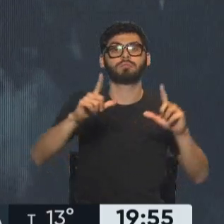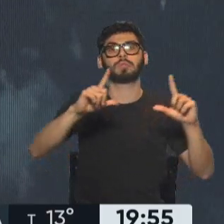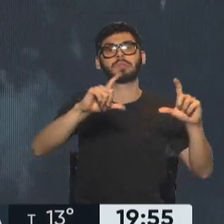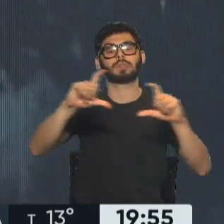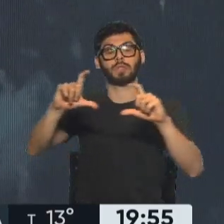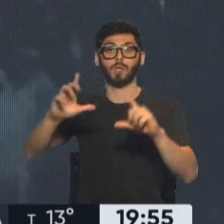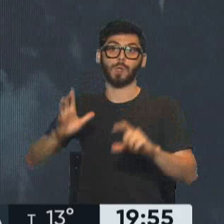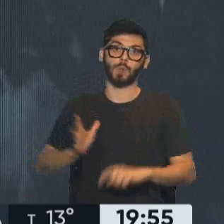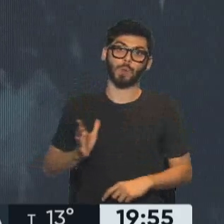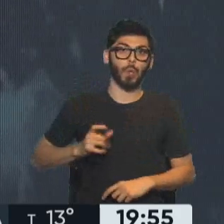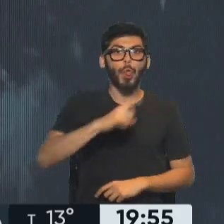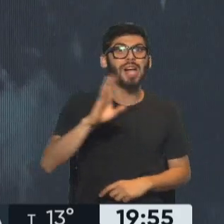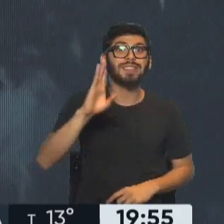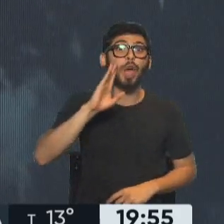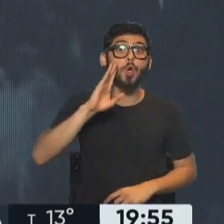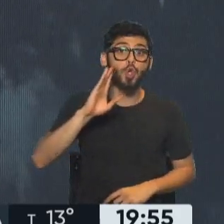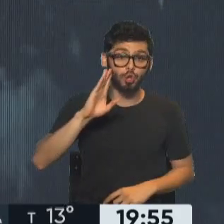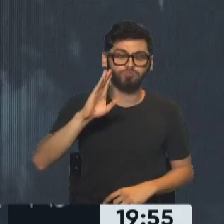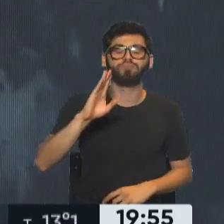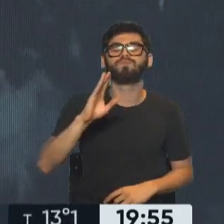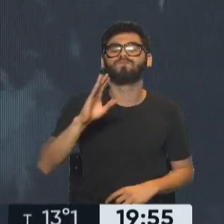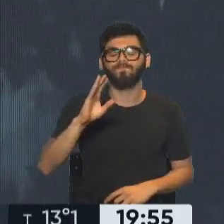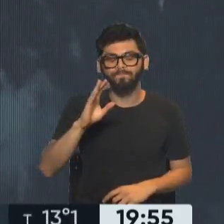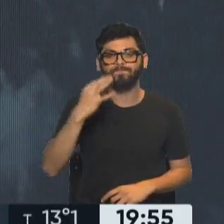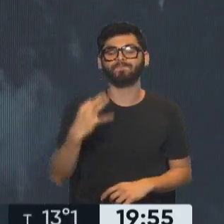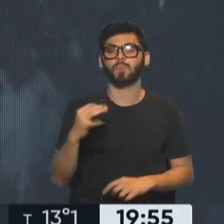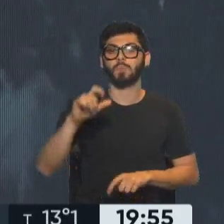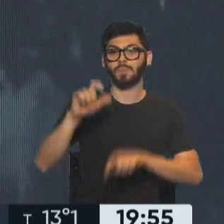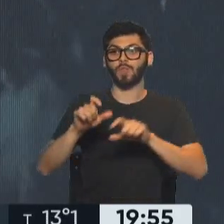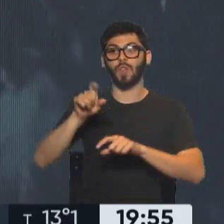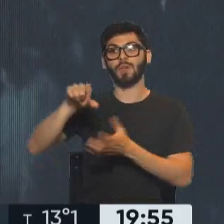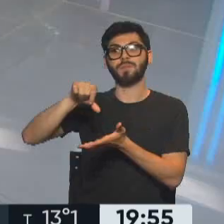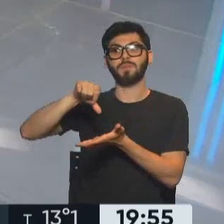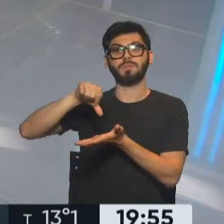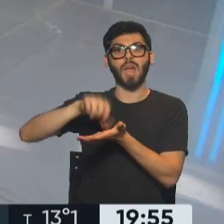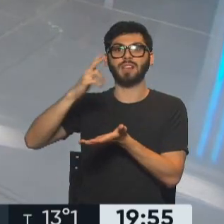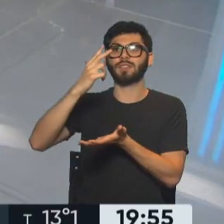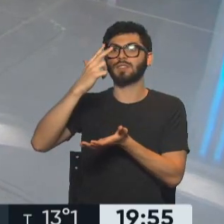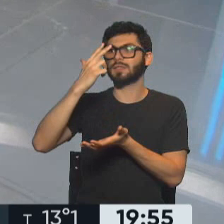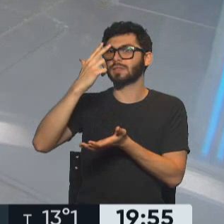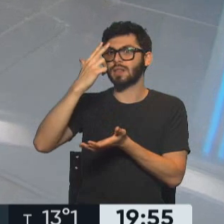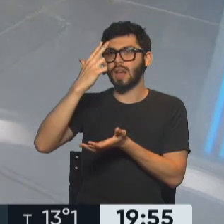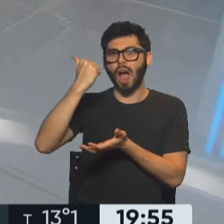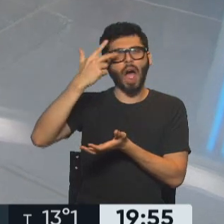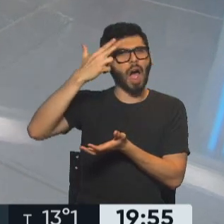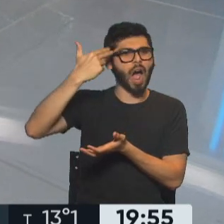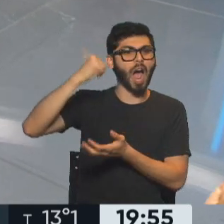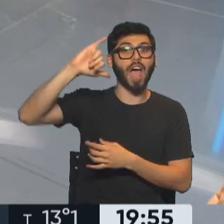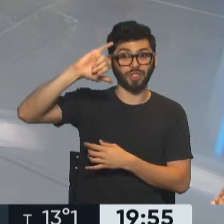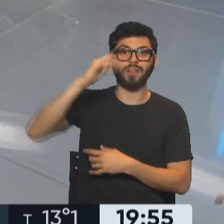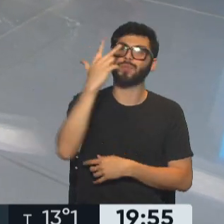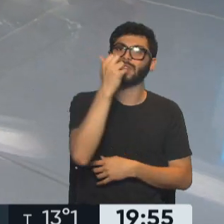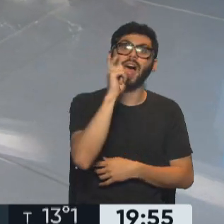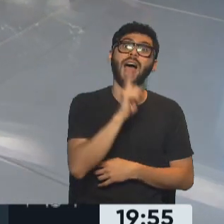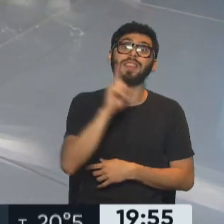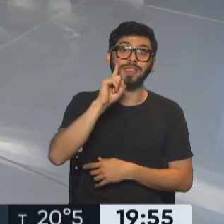llegan desde Estados Unidos, precisamente con migrantes haitianos, ¿no? Así ¿Qué es. está pasando, Ayelén, con esto? Vamos a pedirle que nos